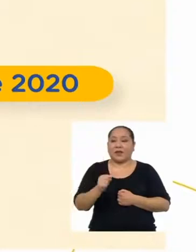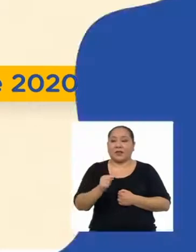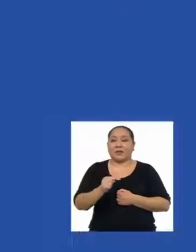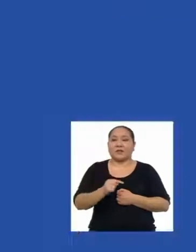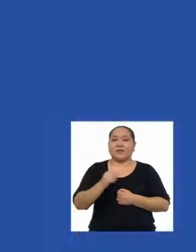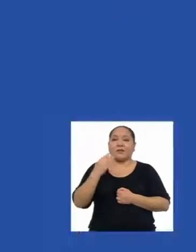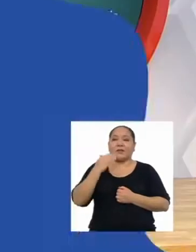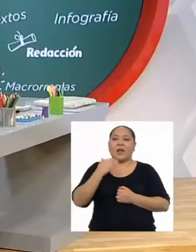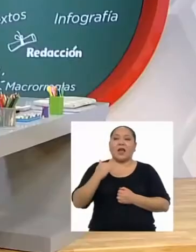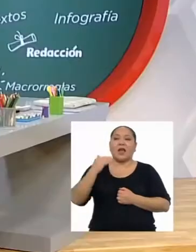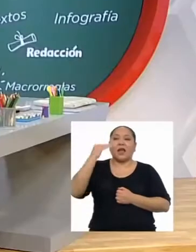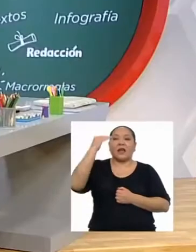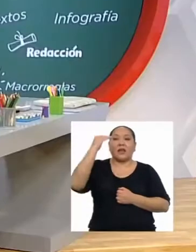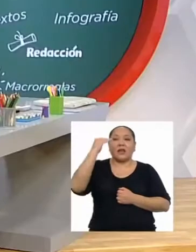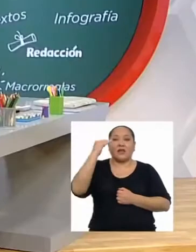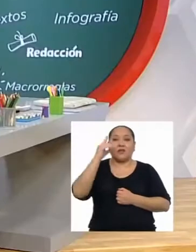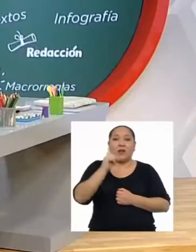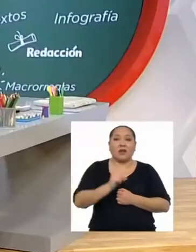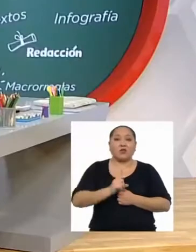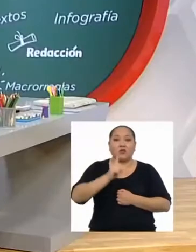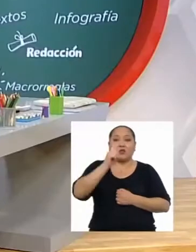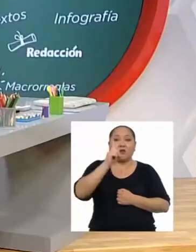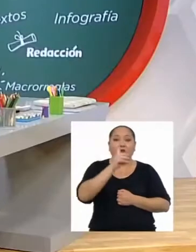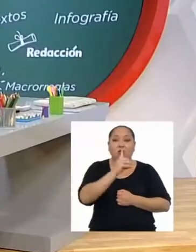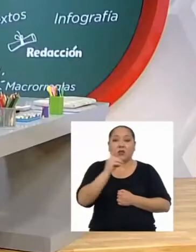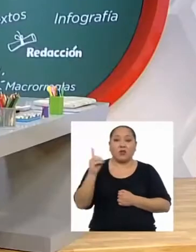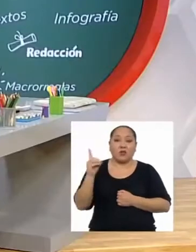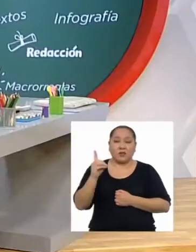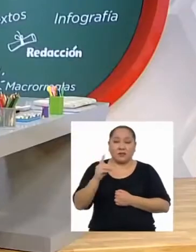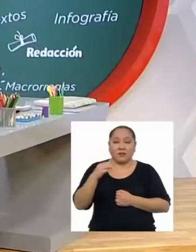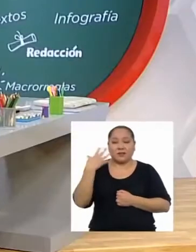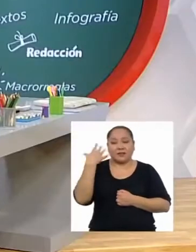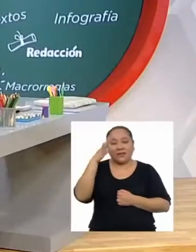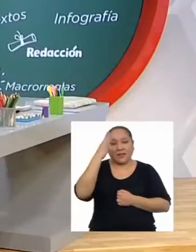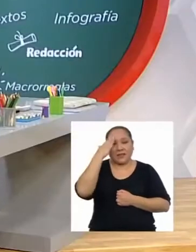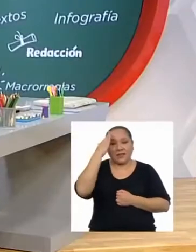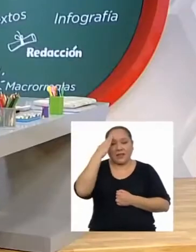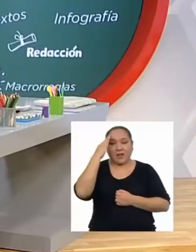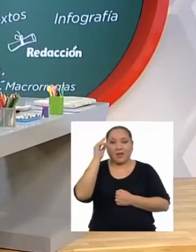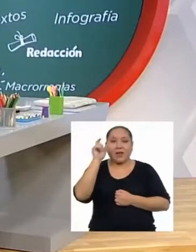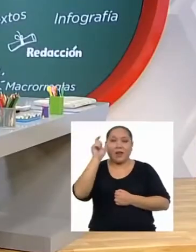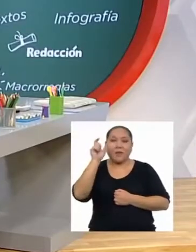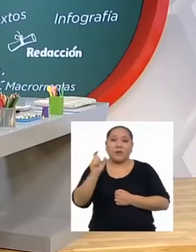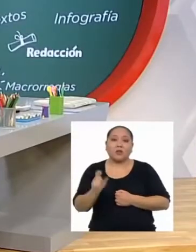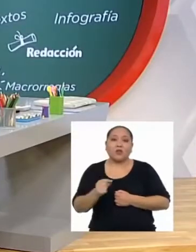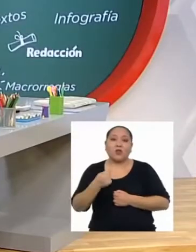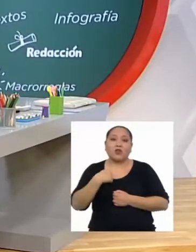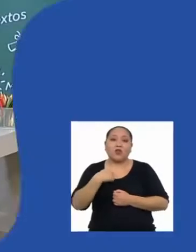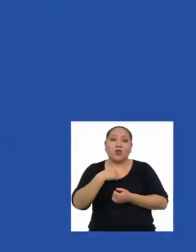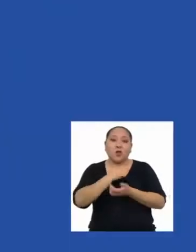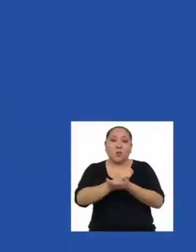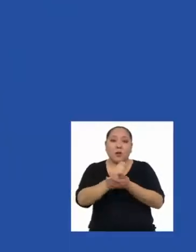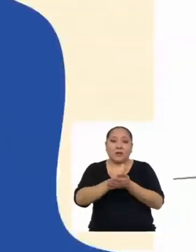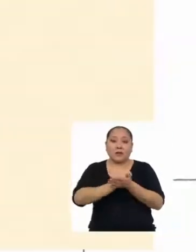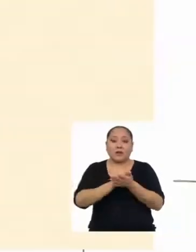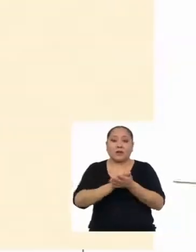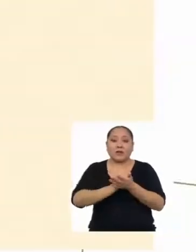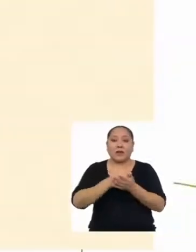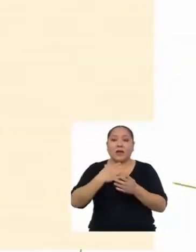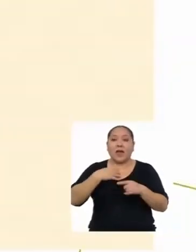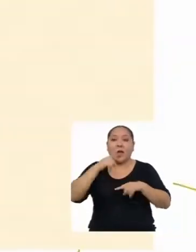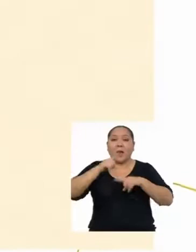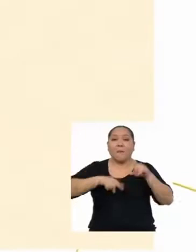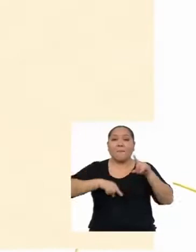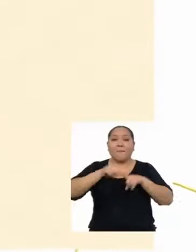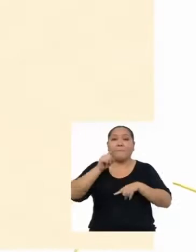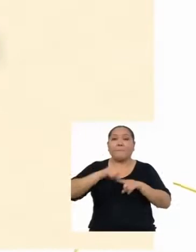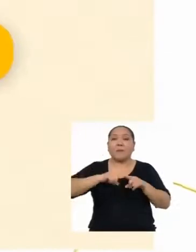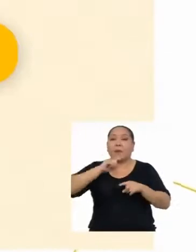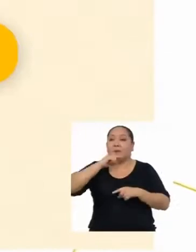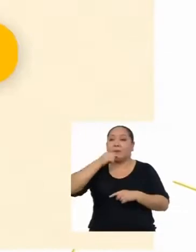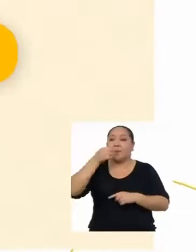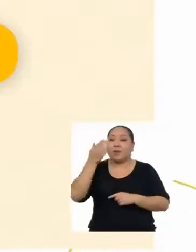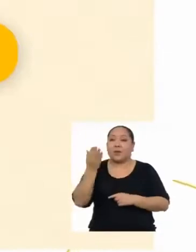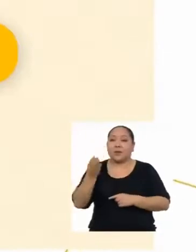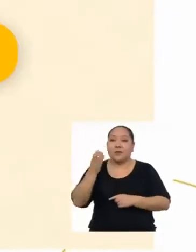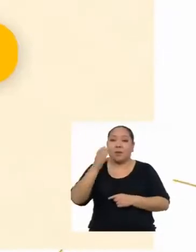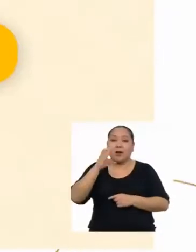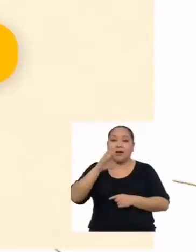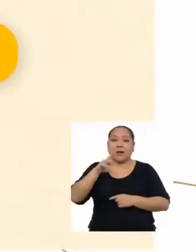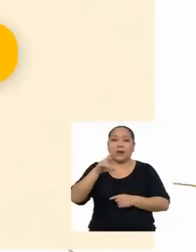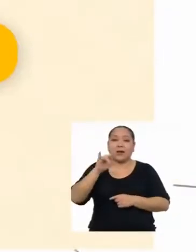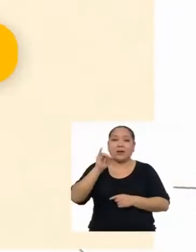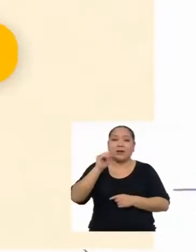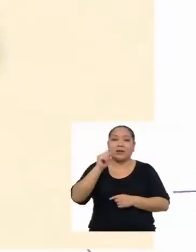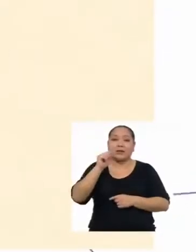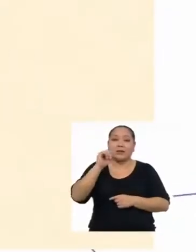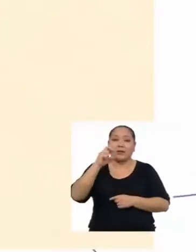superior derecha. Como saben, el destinatario de mi carta es Cristina, mi prima. Bien, recordemos que